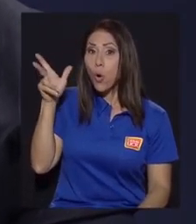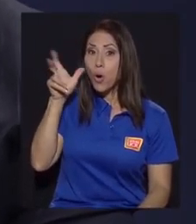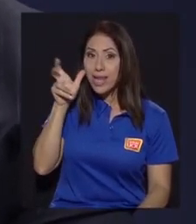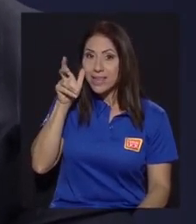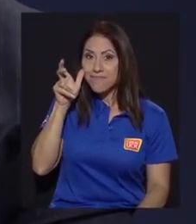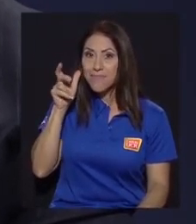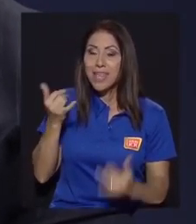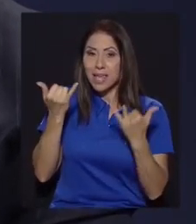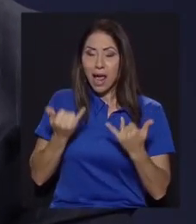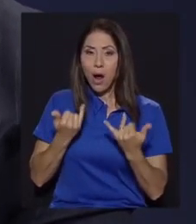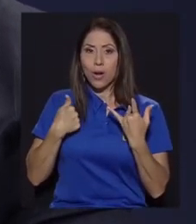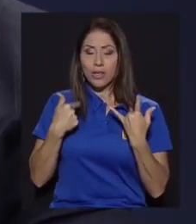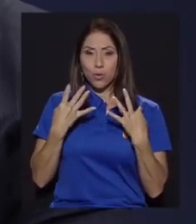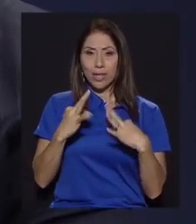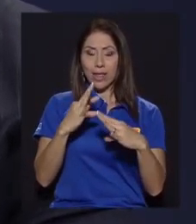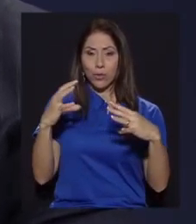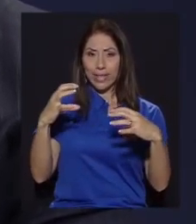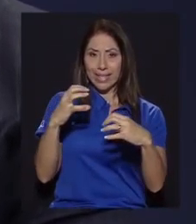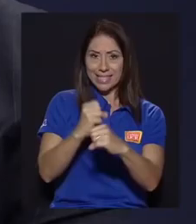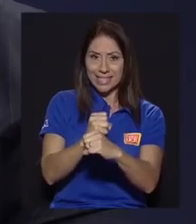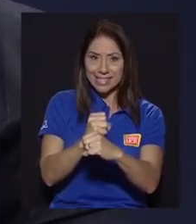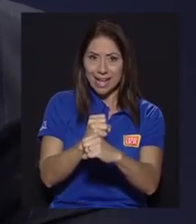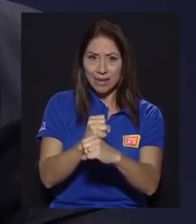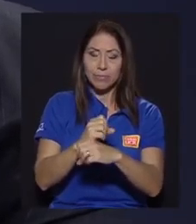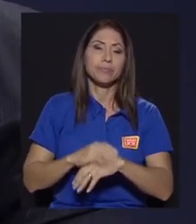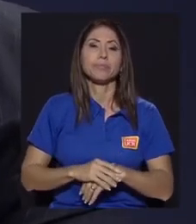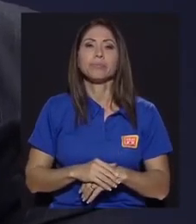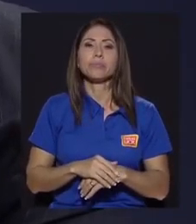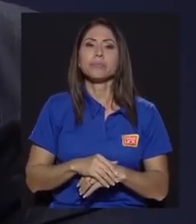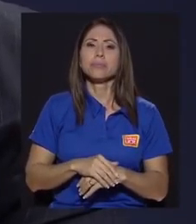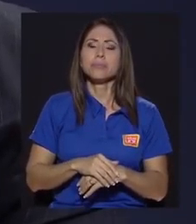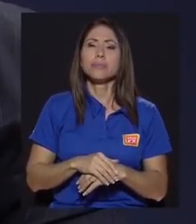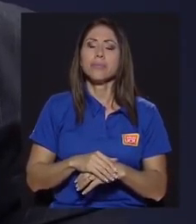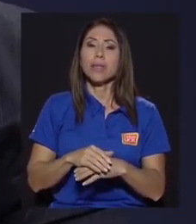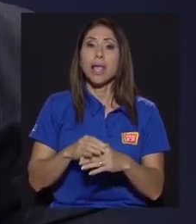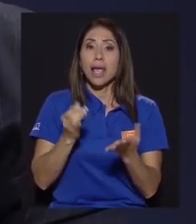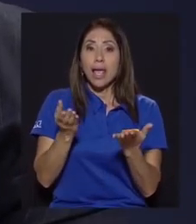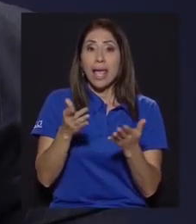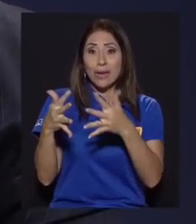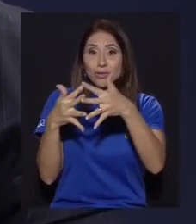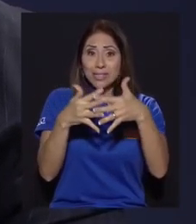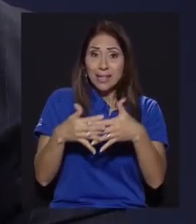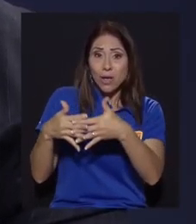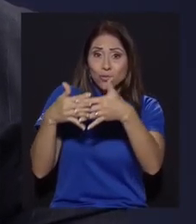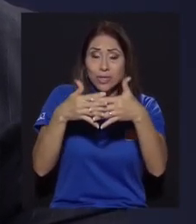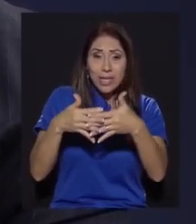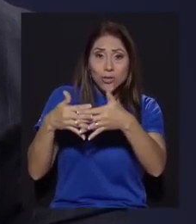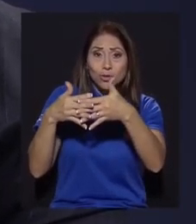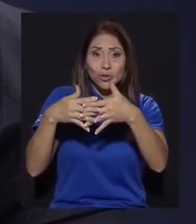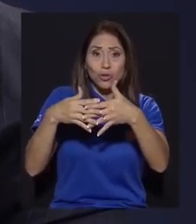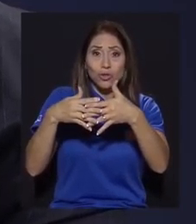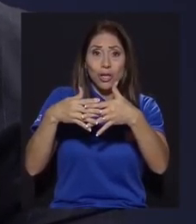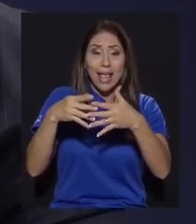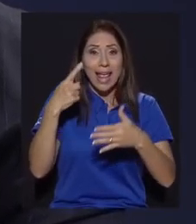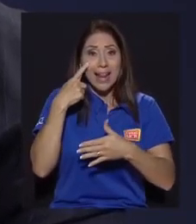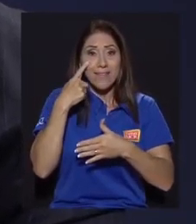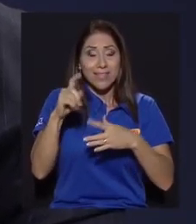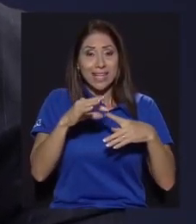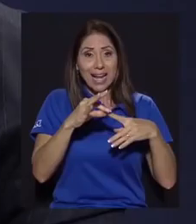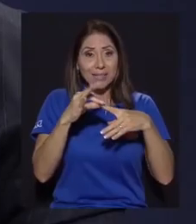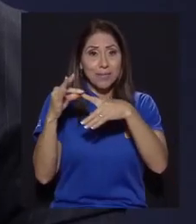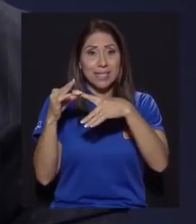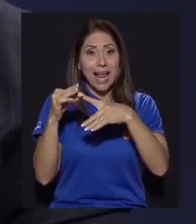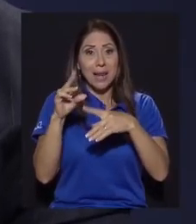sintetizar ahora la investigación que llevan adelante en los eeuu el fiscal especial